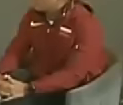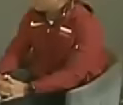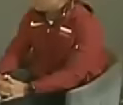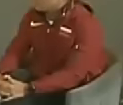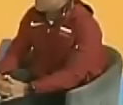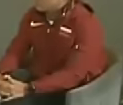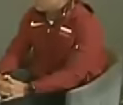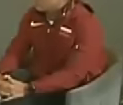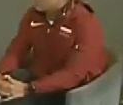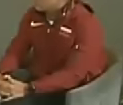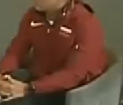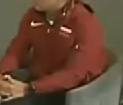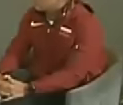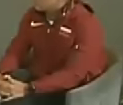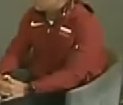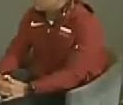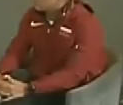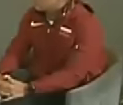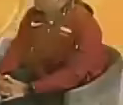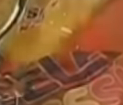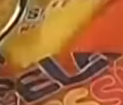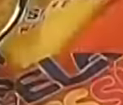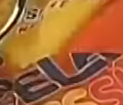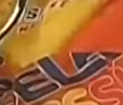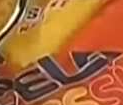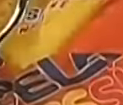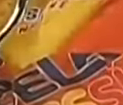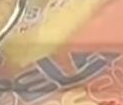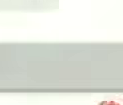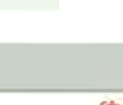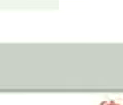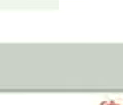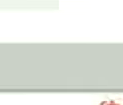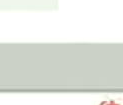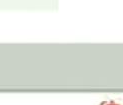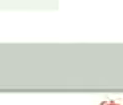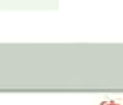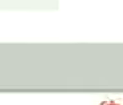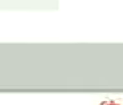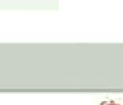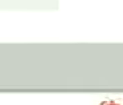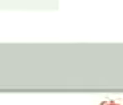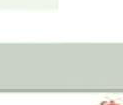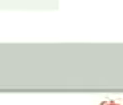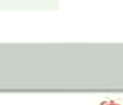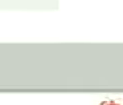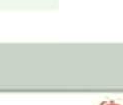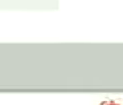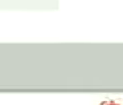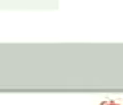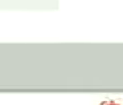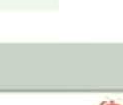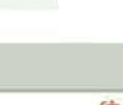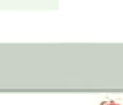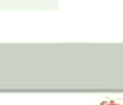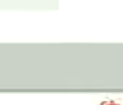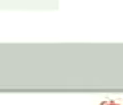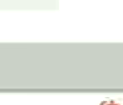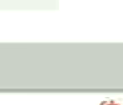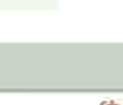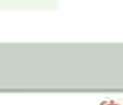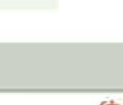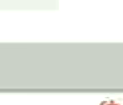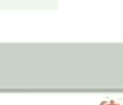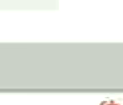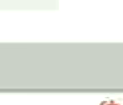la siguiente pregunta está usted de acuerdo en oponerse por todos los medios conforme a derecho a la pretensión de Guyana